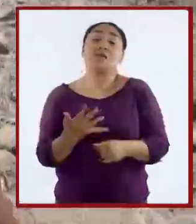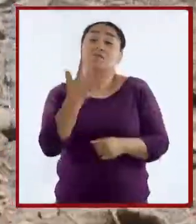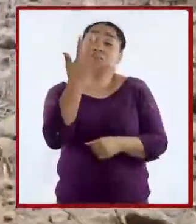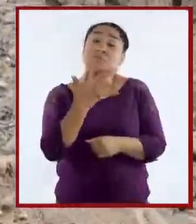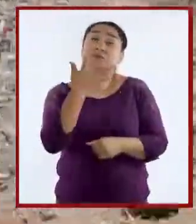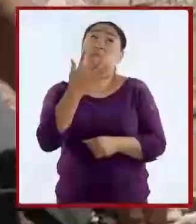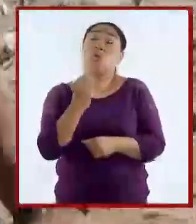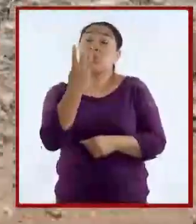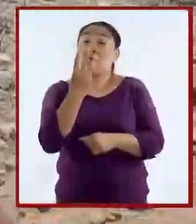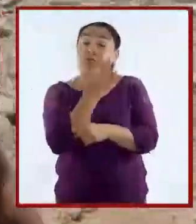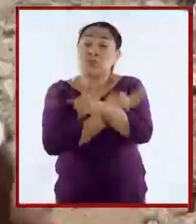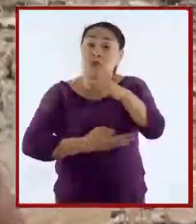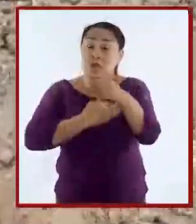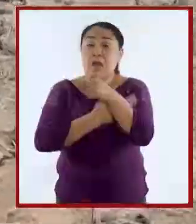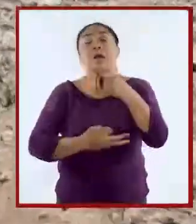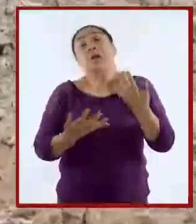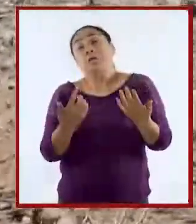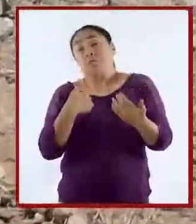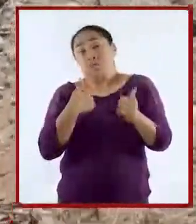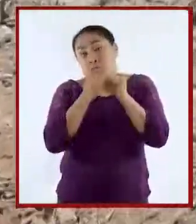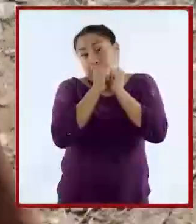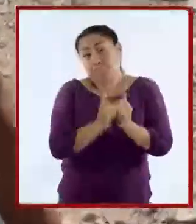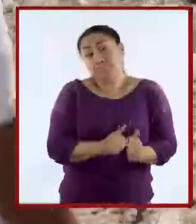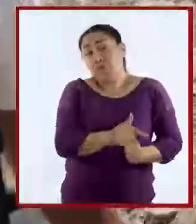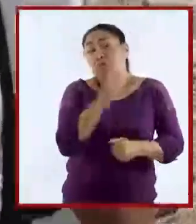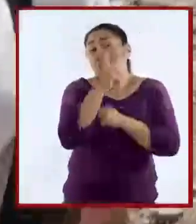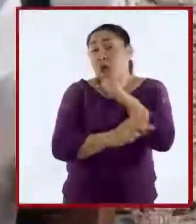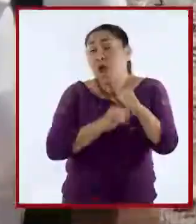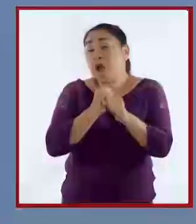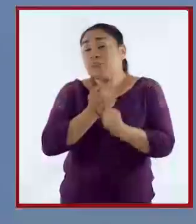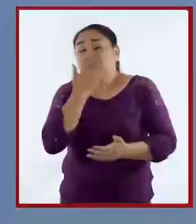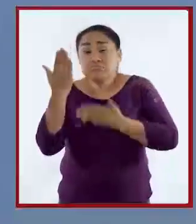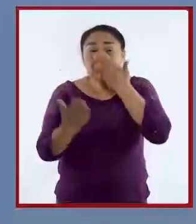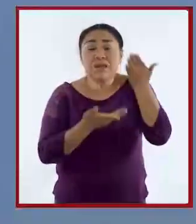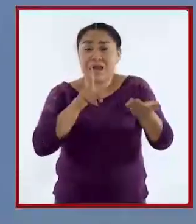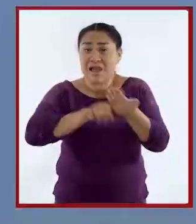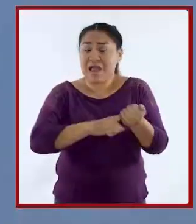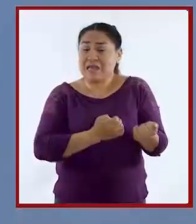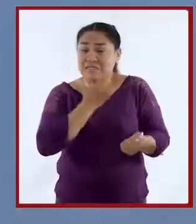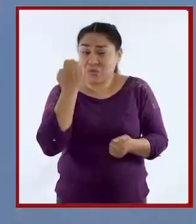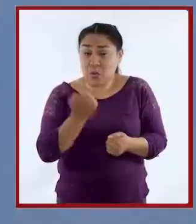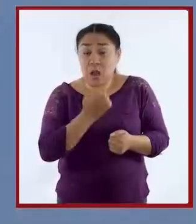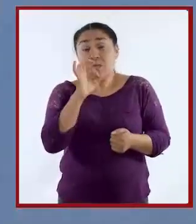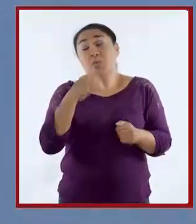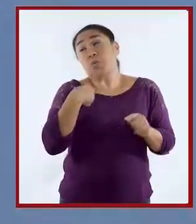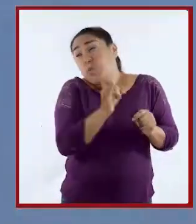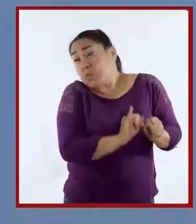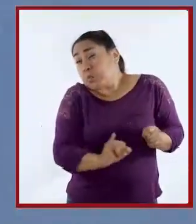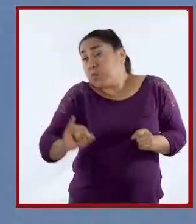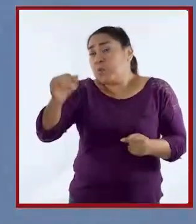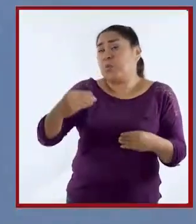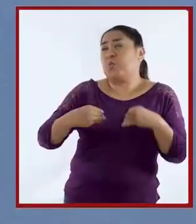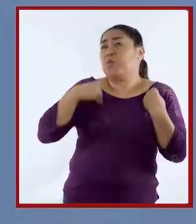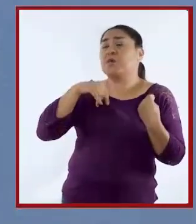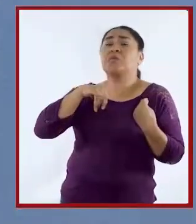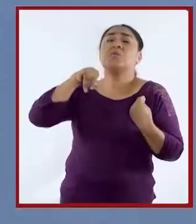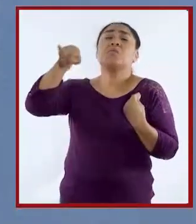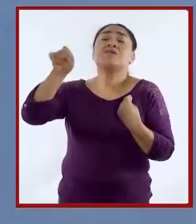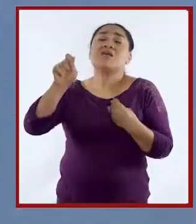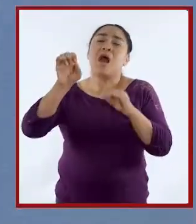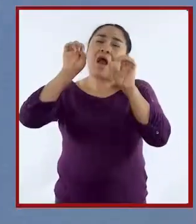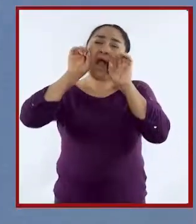tarde. Tengo 2 años de aquí en la escuela estudiando y pues de donde vengo pues es